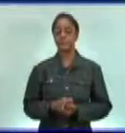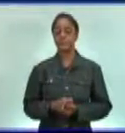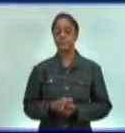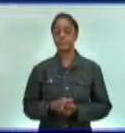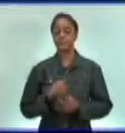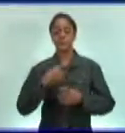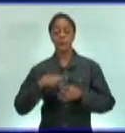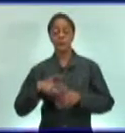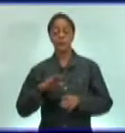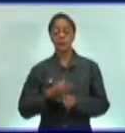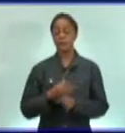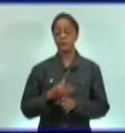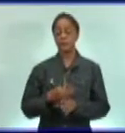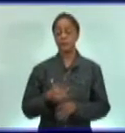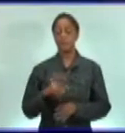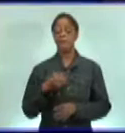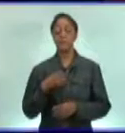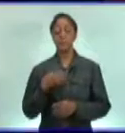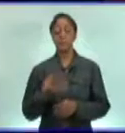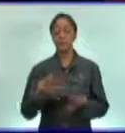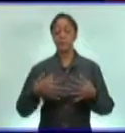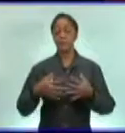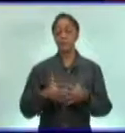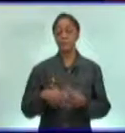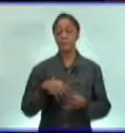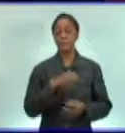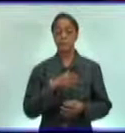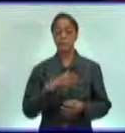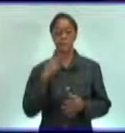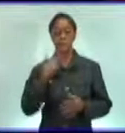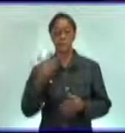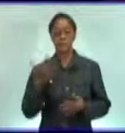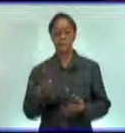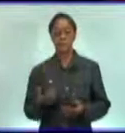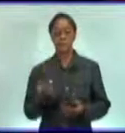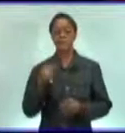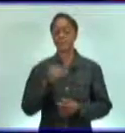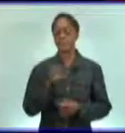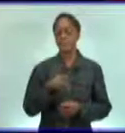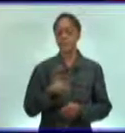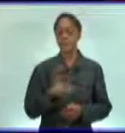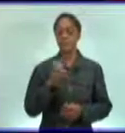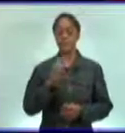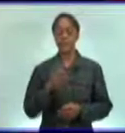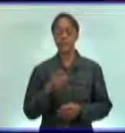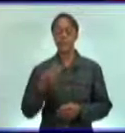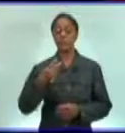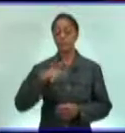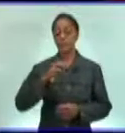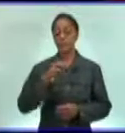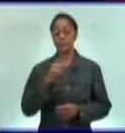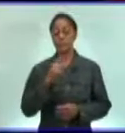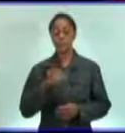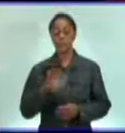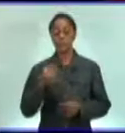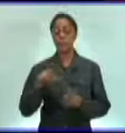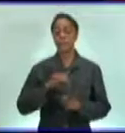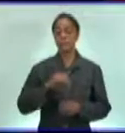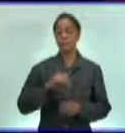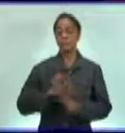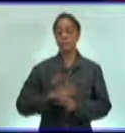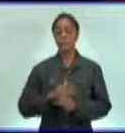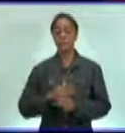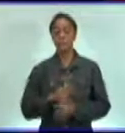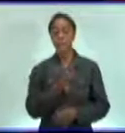Otra diferencia que existe entre las células es que esta célula eucariota también es diferente